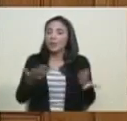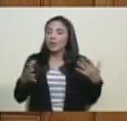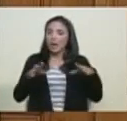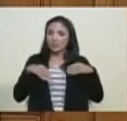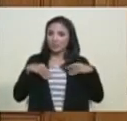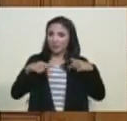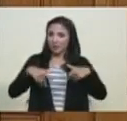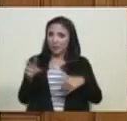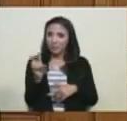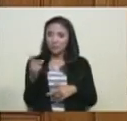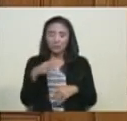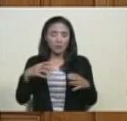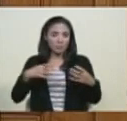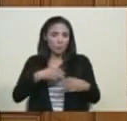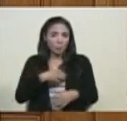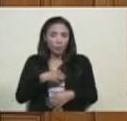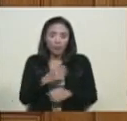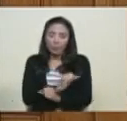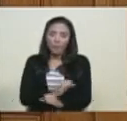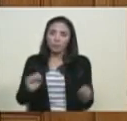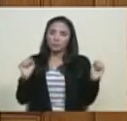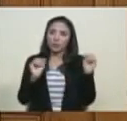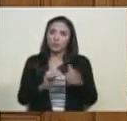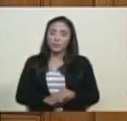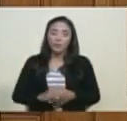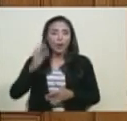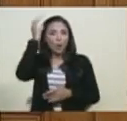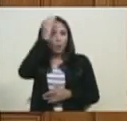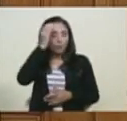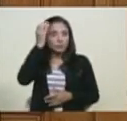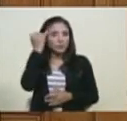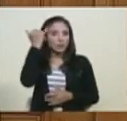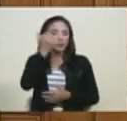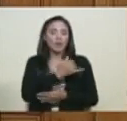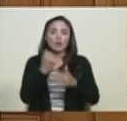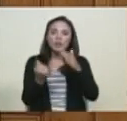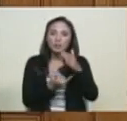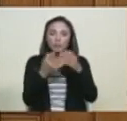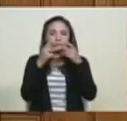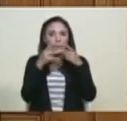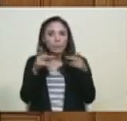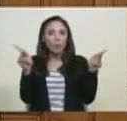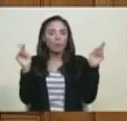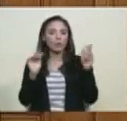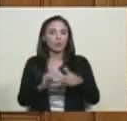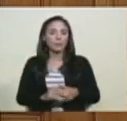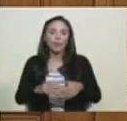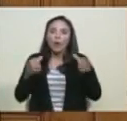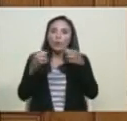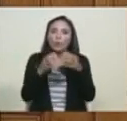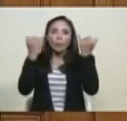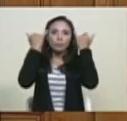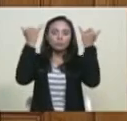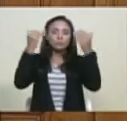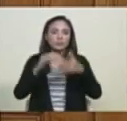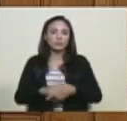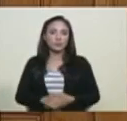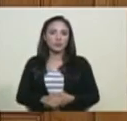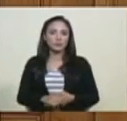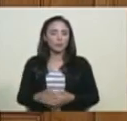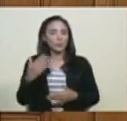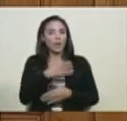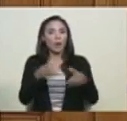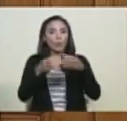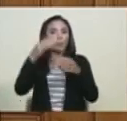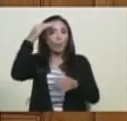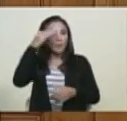aceptar. Y debemos tener plena conciencia, instituciones públicas, cuerpos de inteligencia, Fuerza